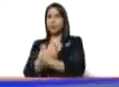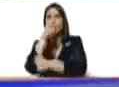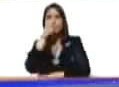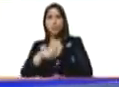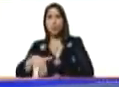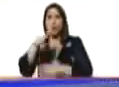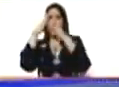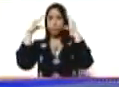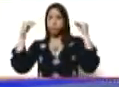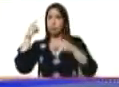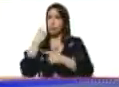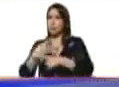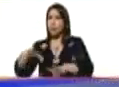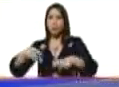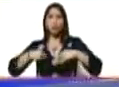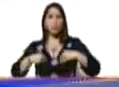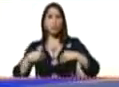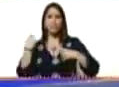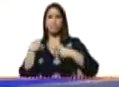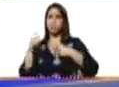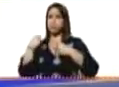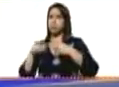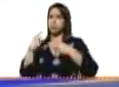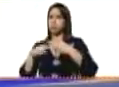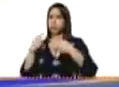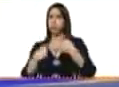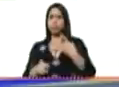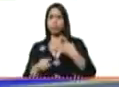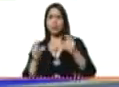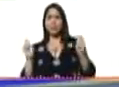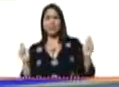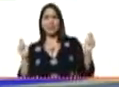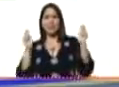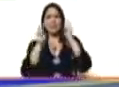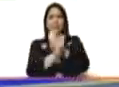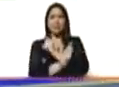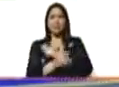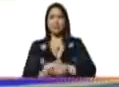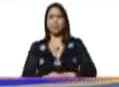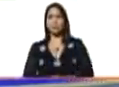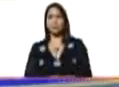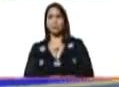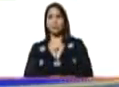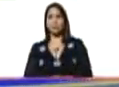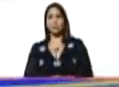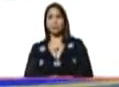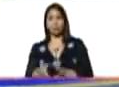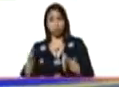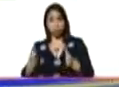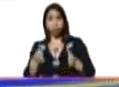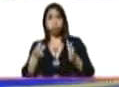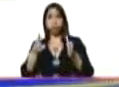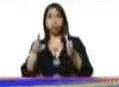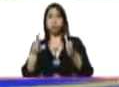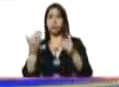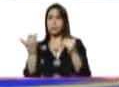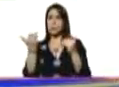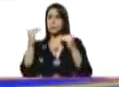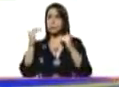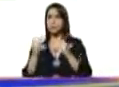vietnamita, tuvo que asumir un conjunto de cambios que los llevaran a posicionarse